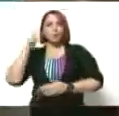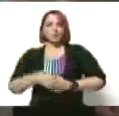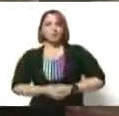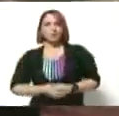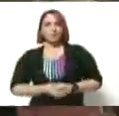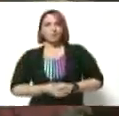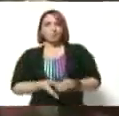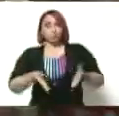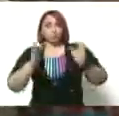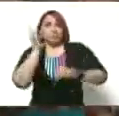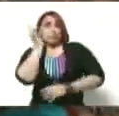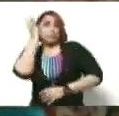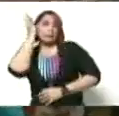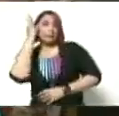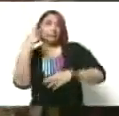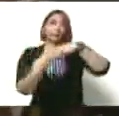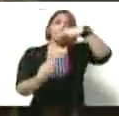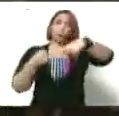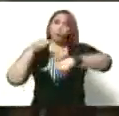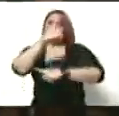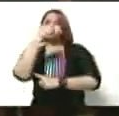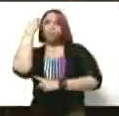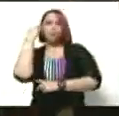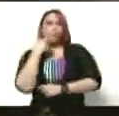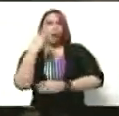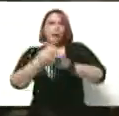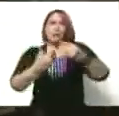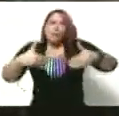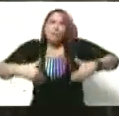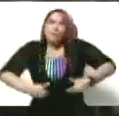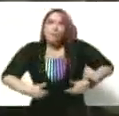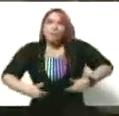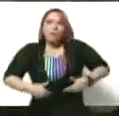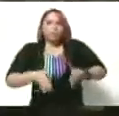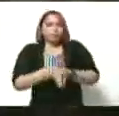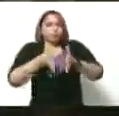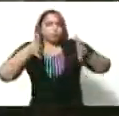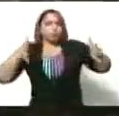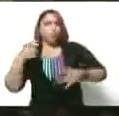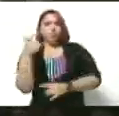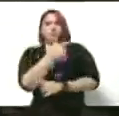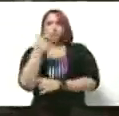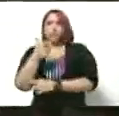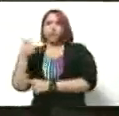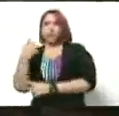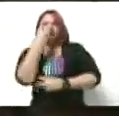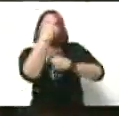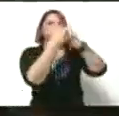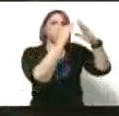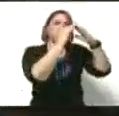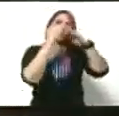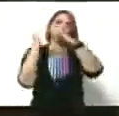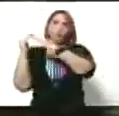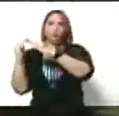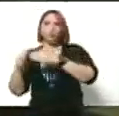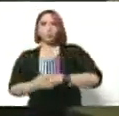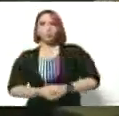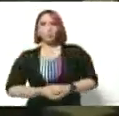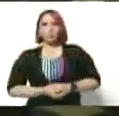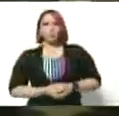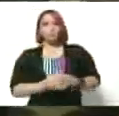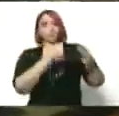creado por la revolución bolivariana haciendo un esfuerzo muy grande en buscar apartamentos por apartamento casa